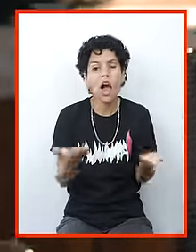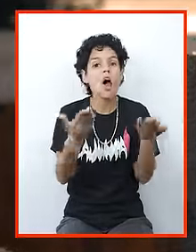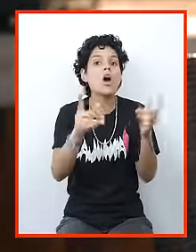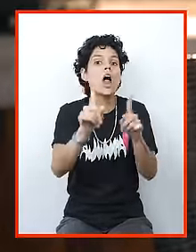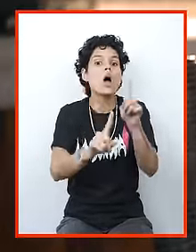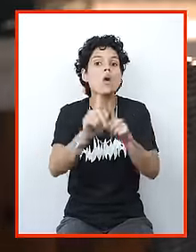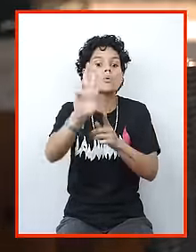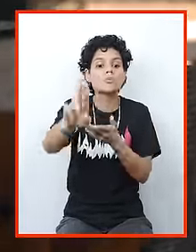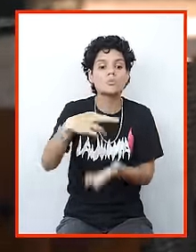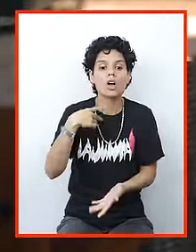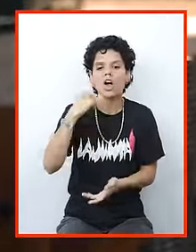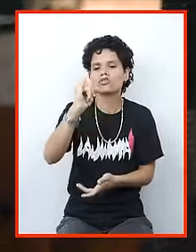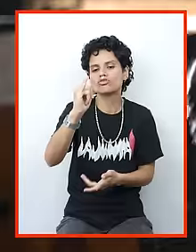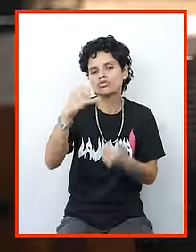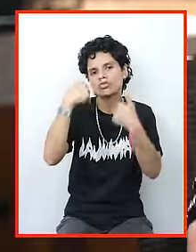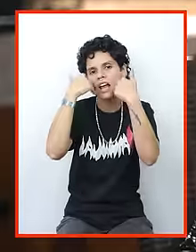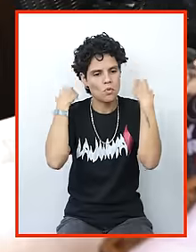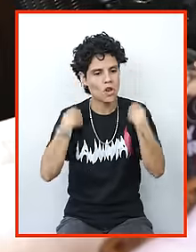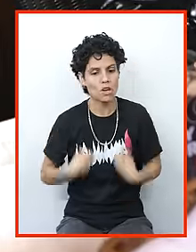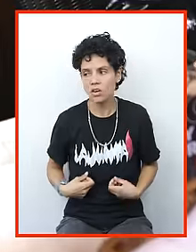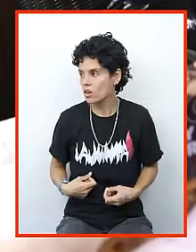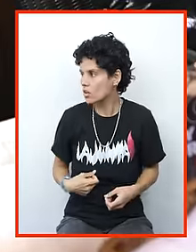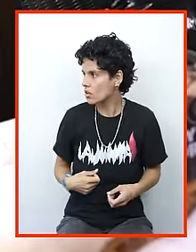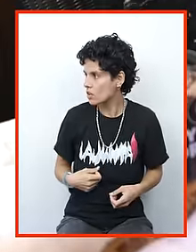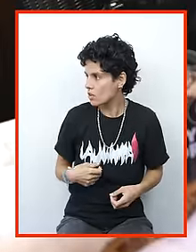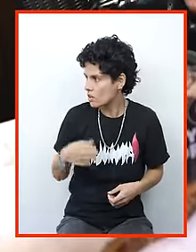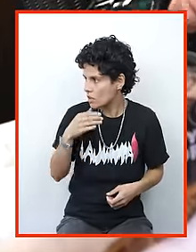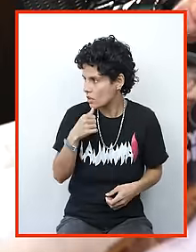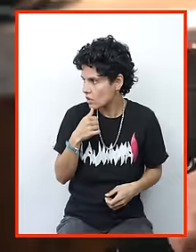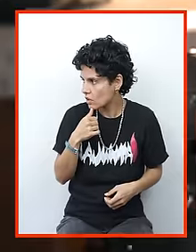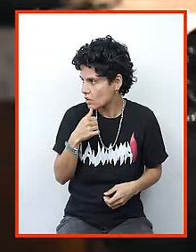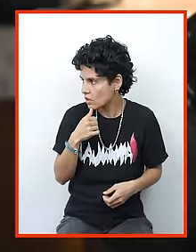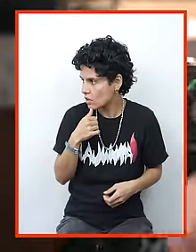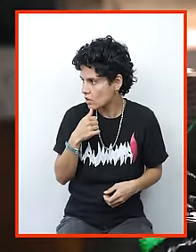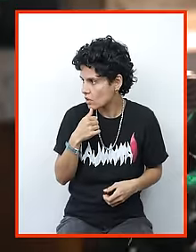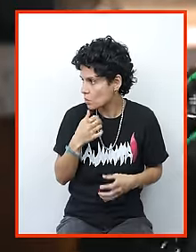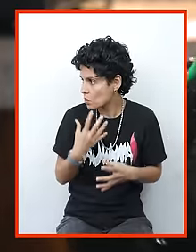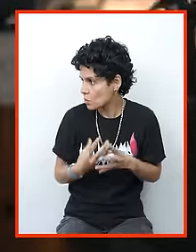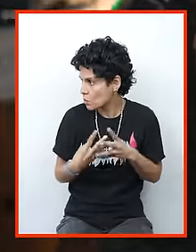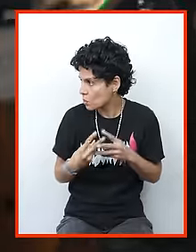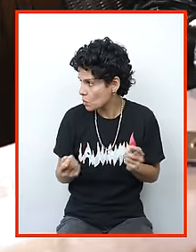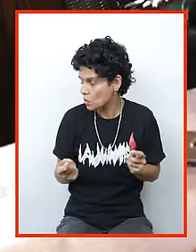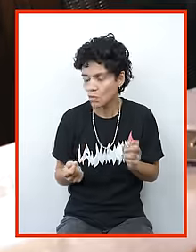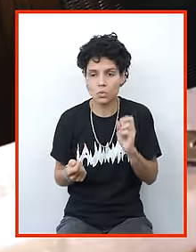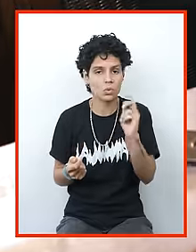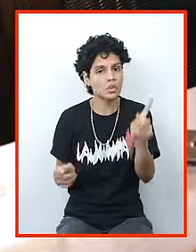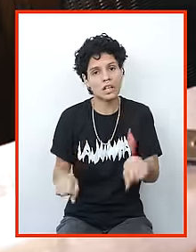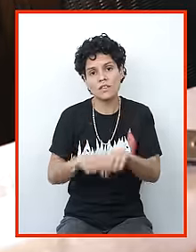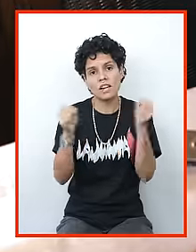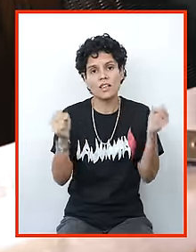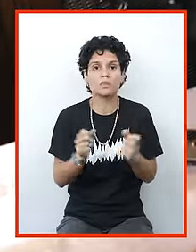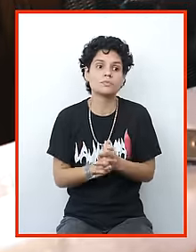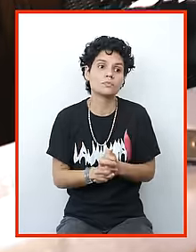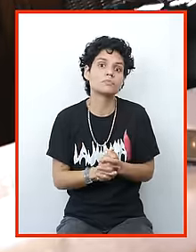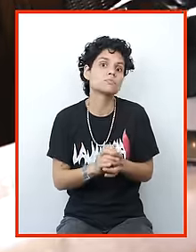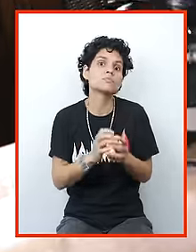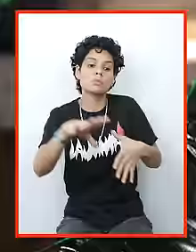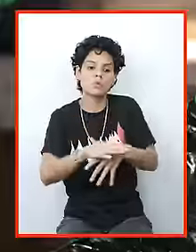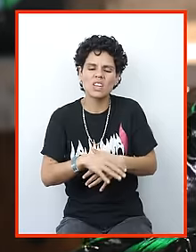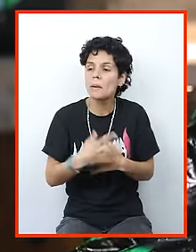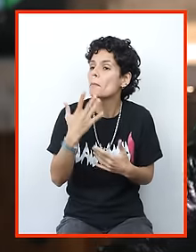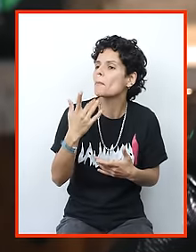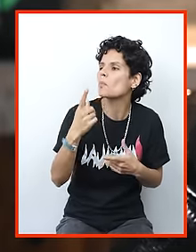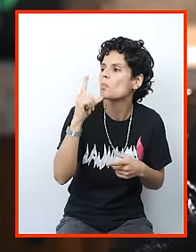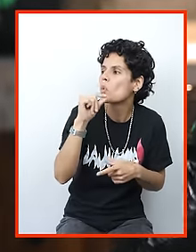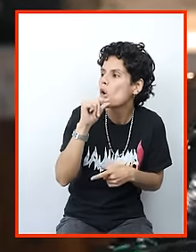hay alguien que escriba ahora, sí, le regalamos un polerón. No hay polerón, ¿eh? Ah, perdón, estamos quebrados. Le regalamos, pueden venir a la próxima junta.